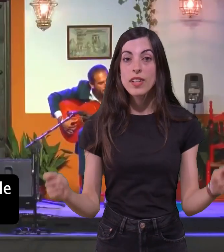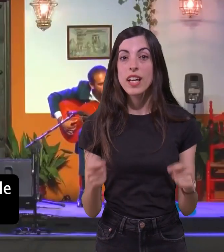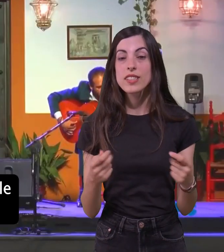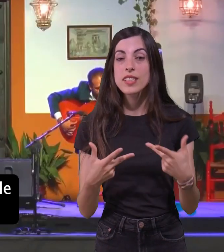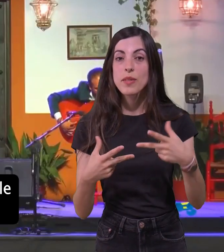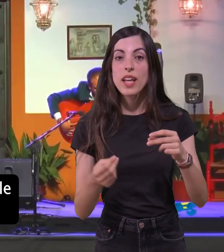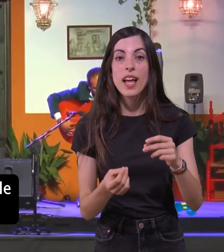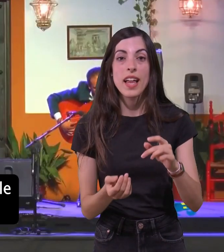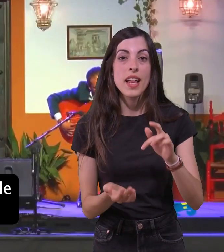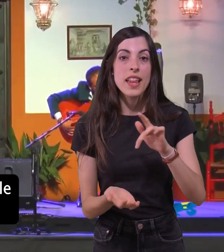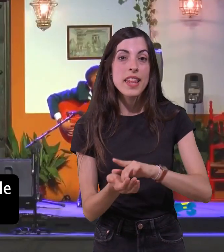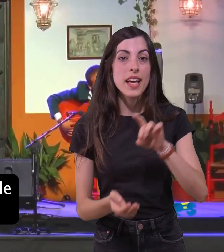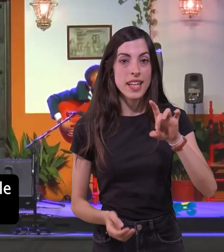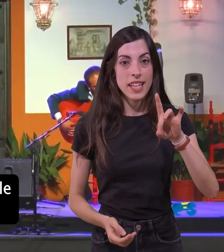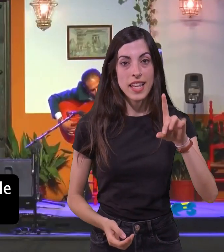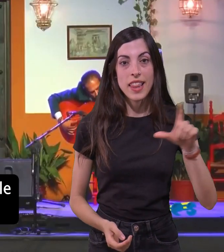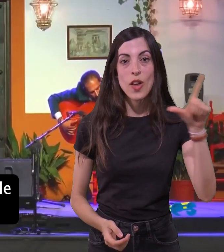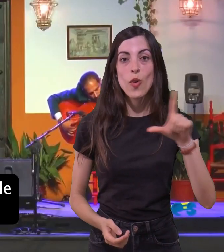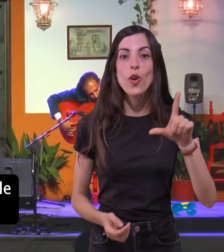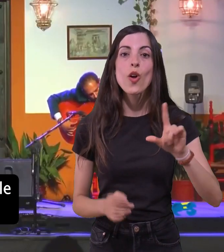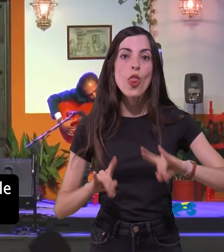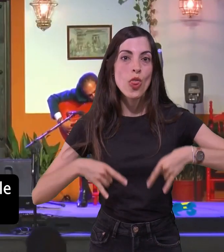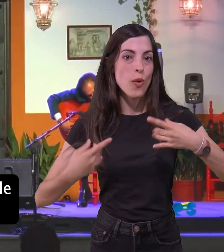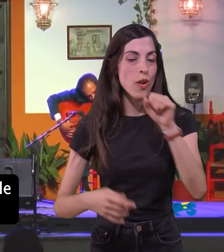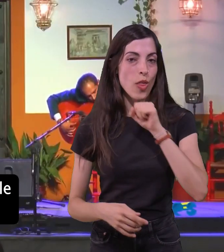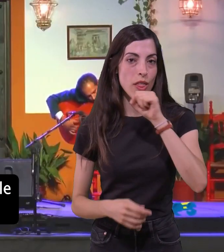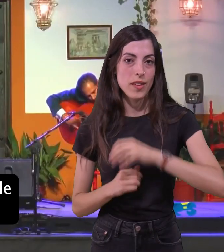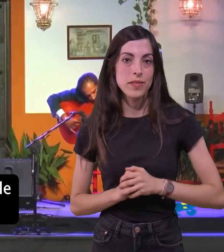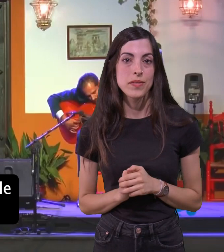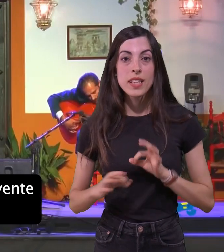El festival se remata el día 15 de julio con otro doble concierto.